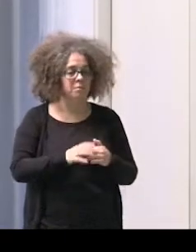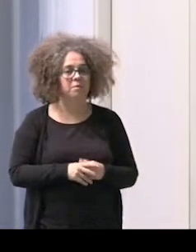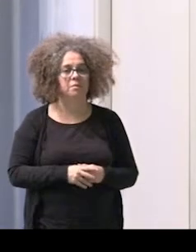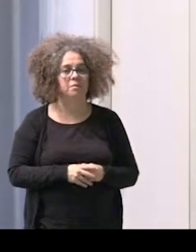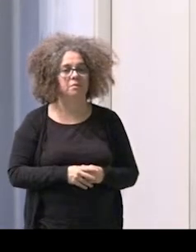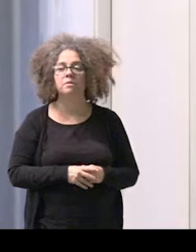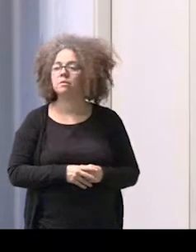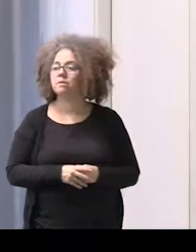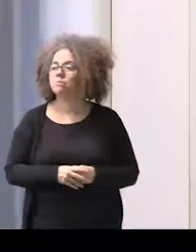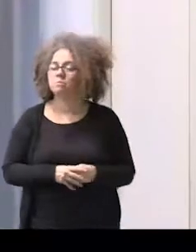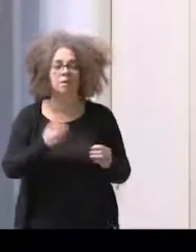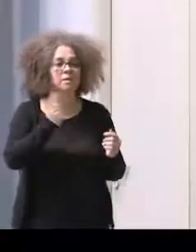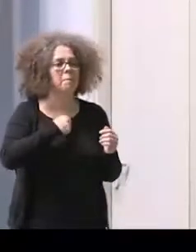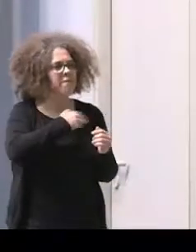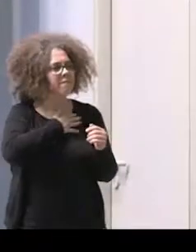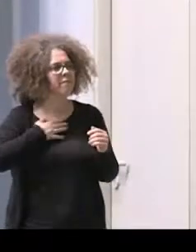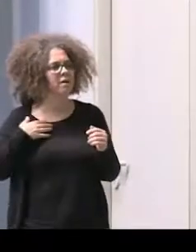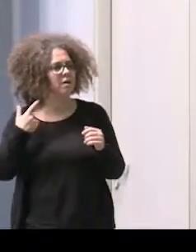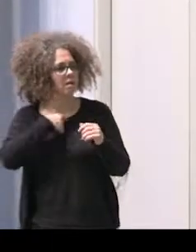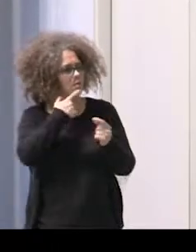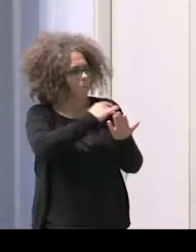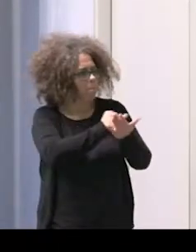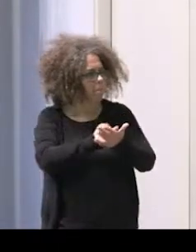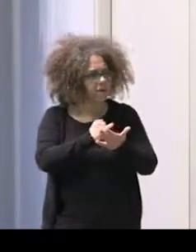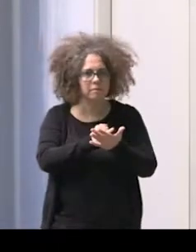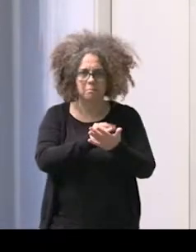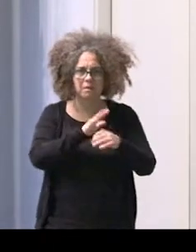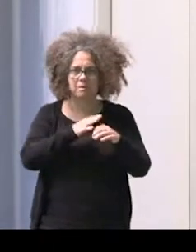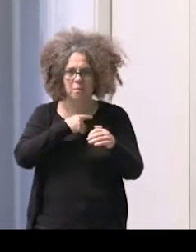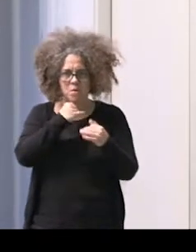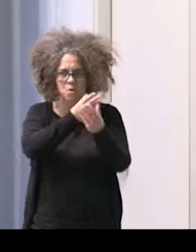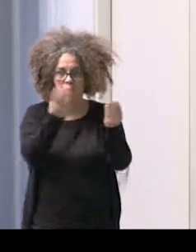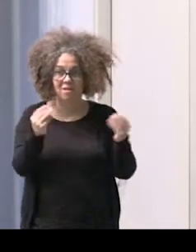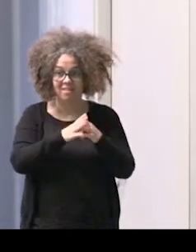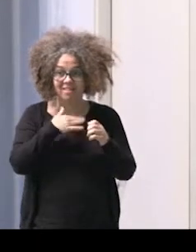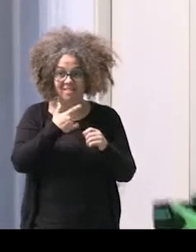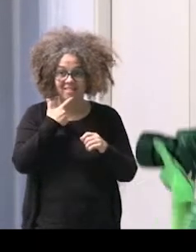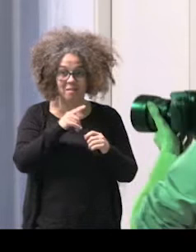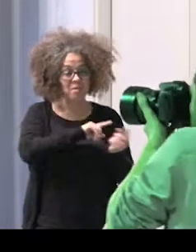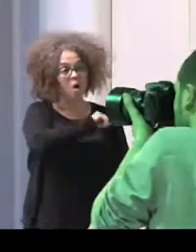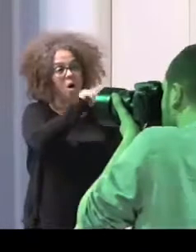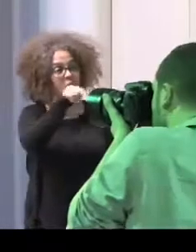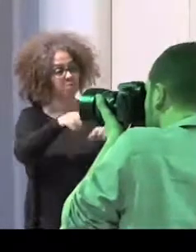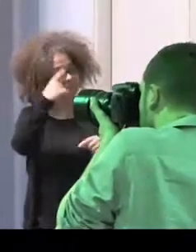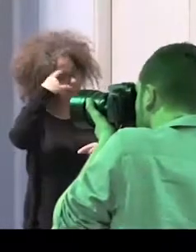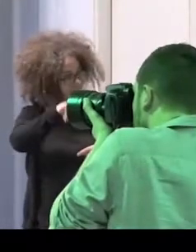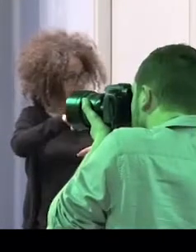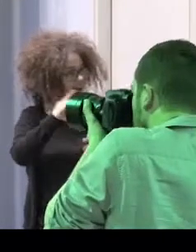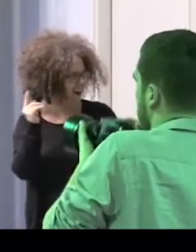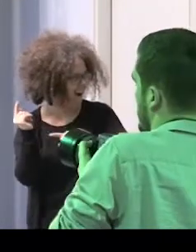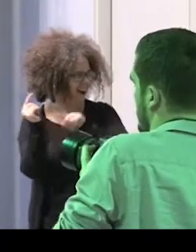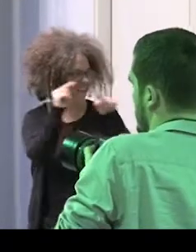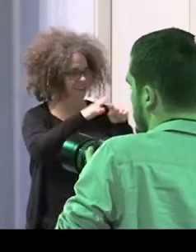gracias a todos los participantes de estos experimentos. Me consta que de Madrid han venido muchos a Salamanca